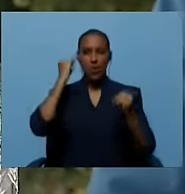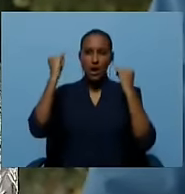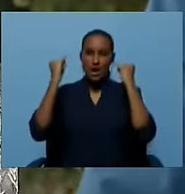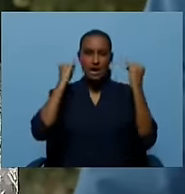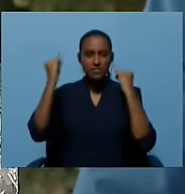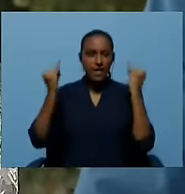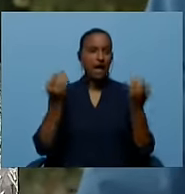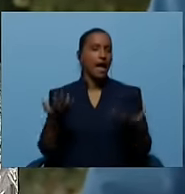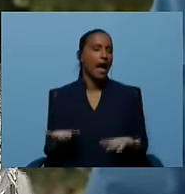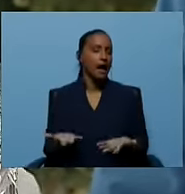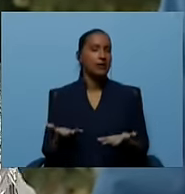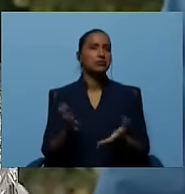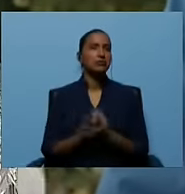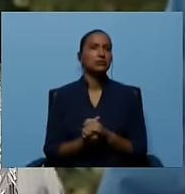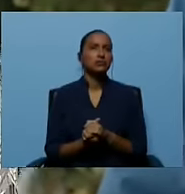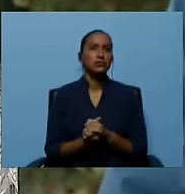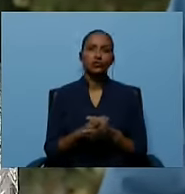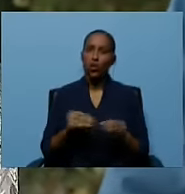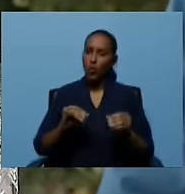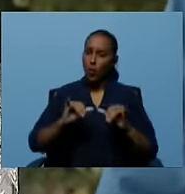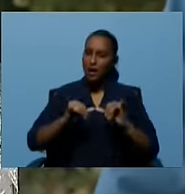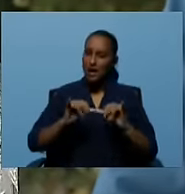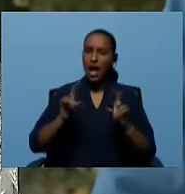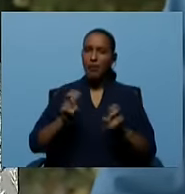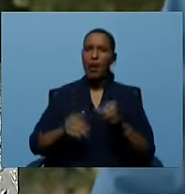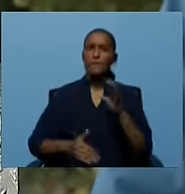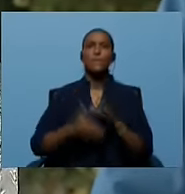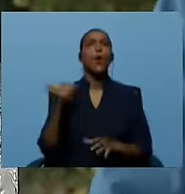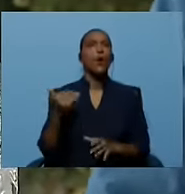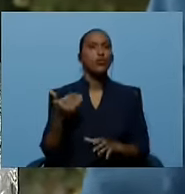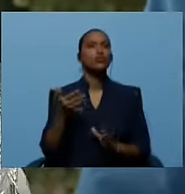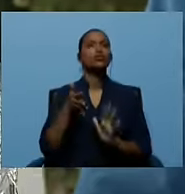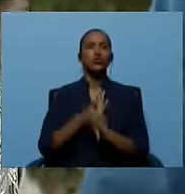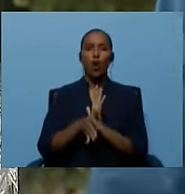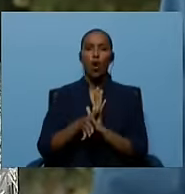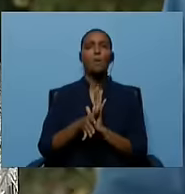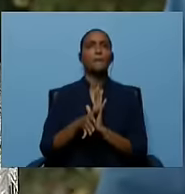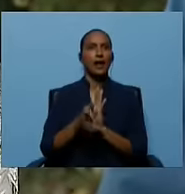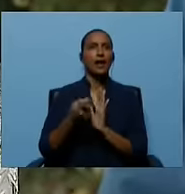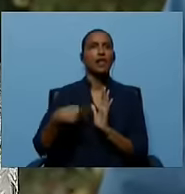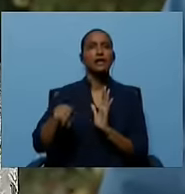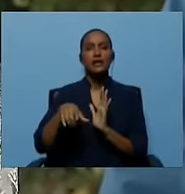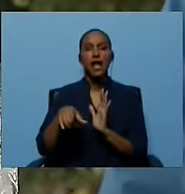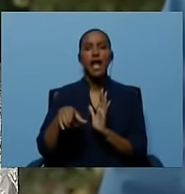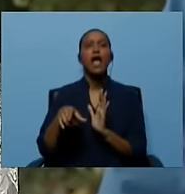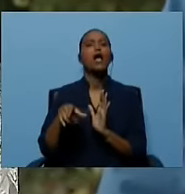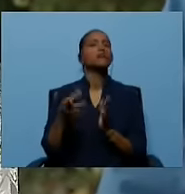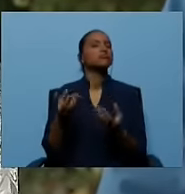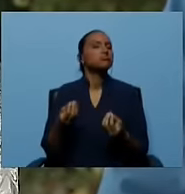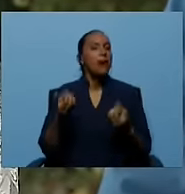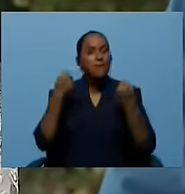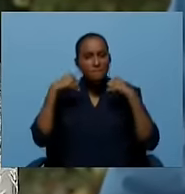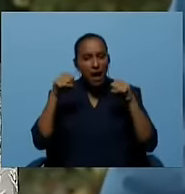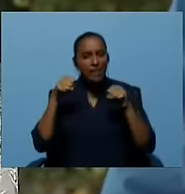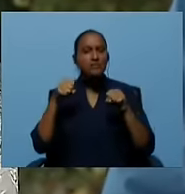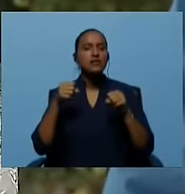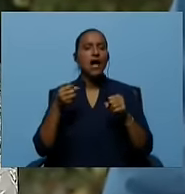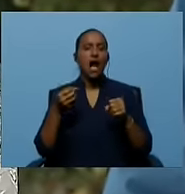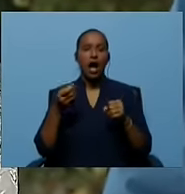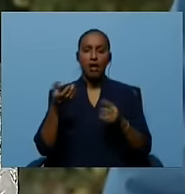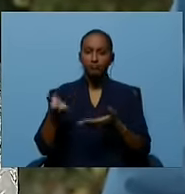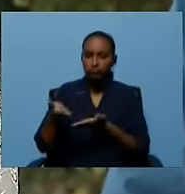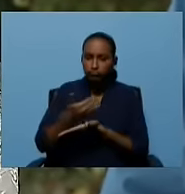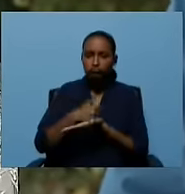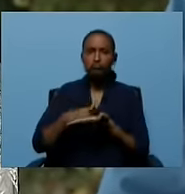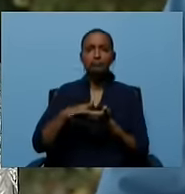innovación, la ingeniería reversa. Y esa proposición se convierte luego y se materializa en un prototipo, en una maquinaria, en una solución. Esta